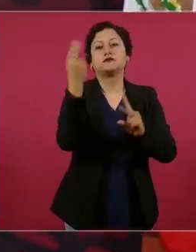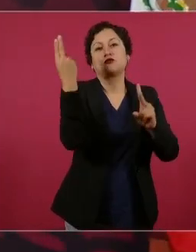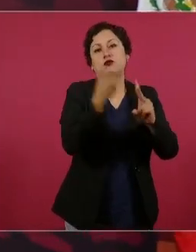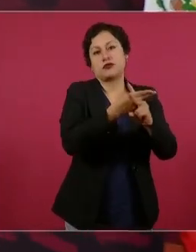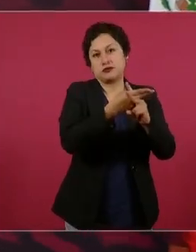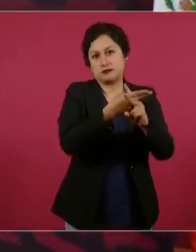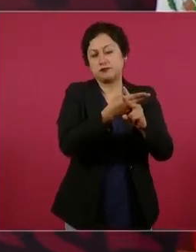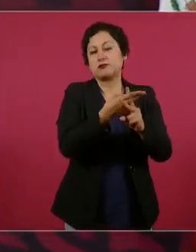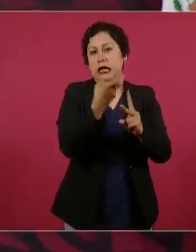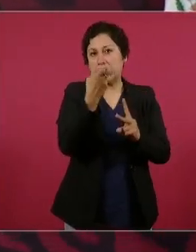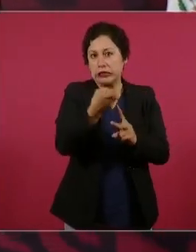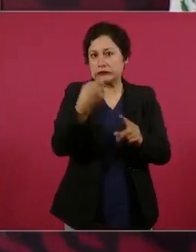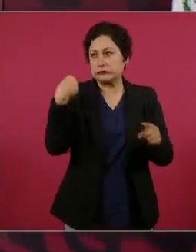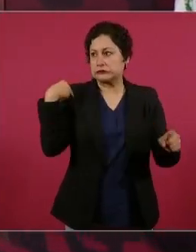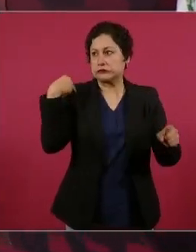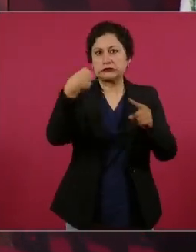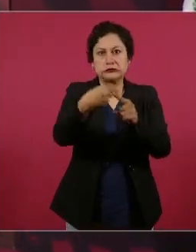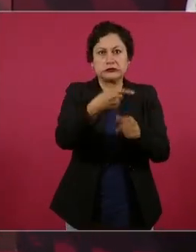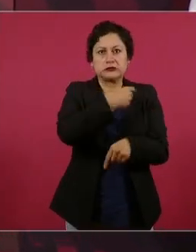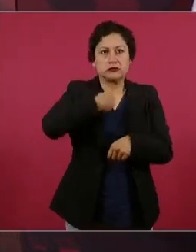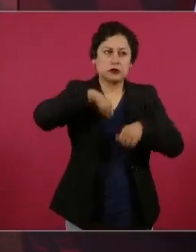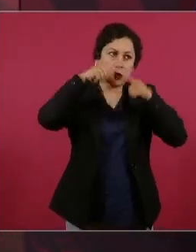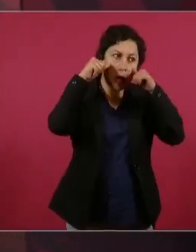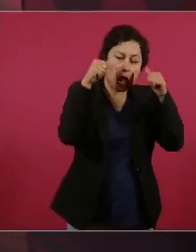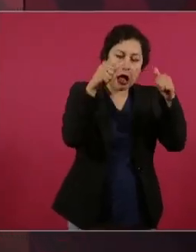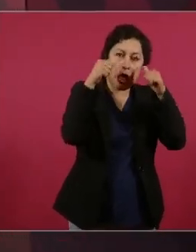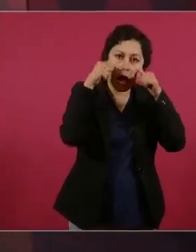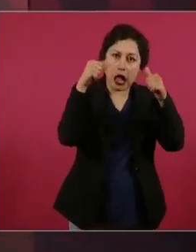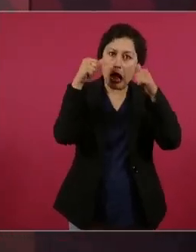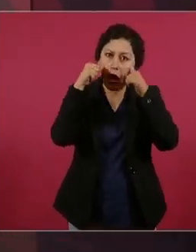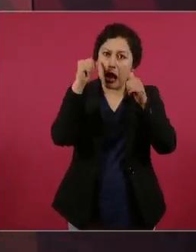la fecha. Donde tenemos